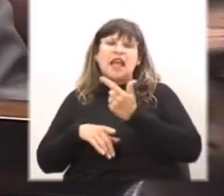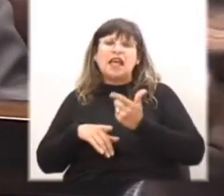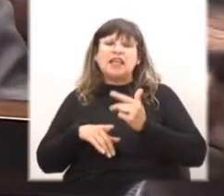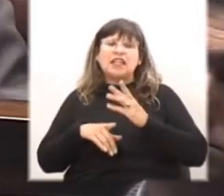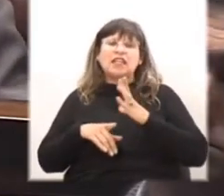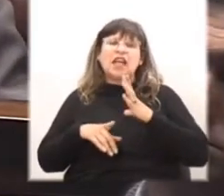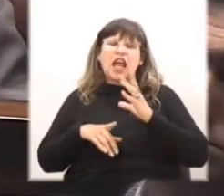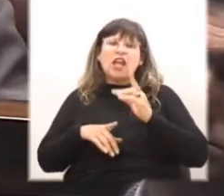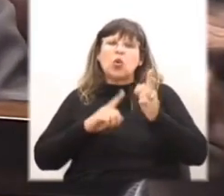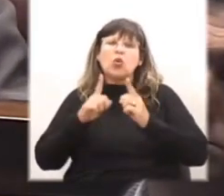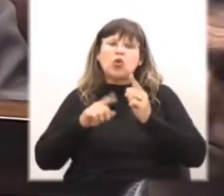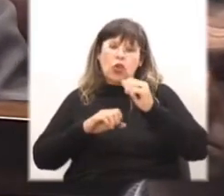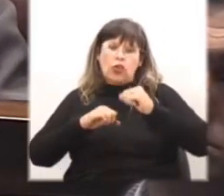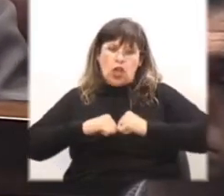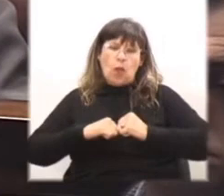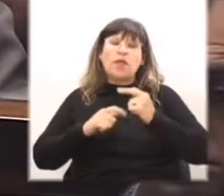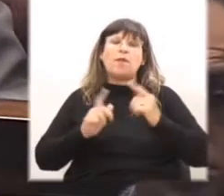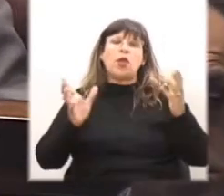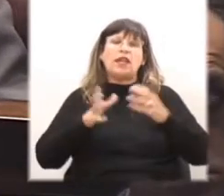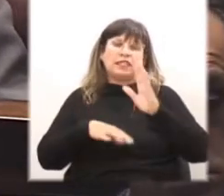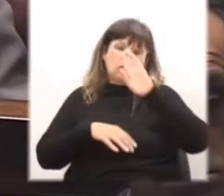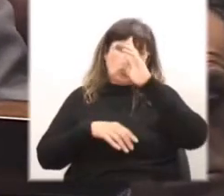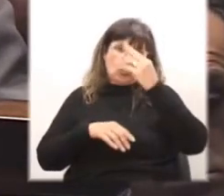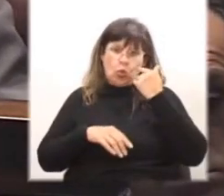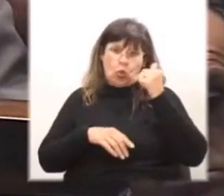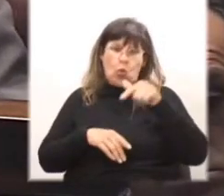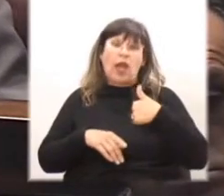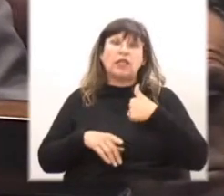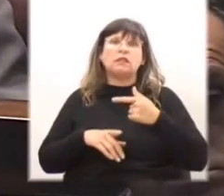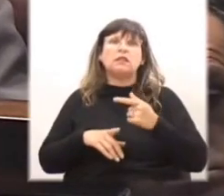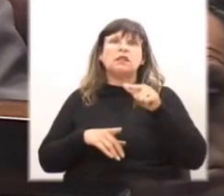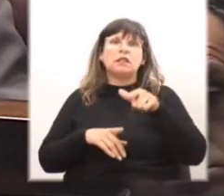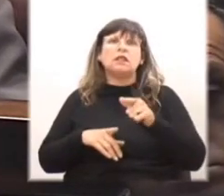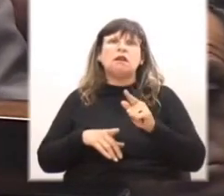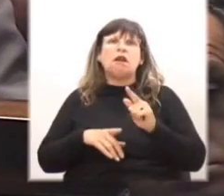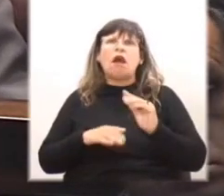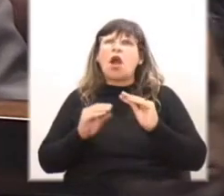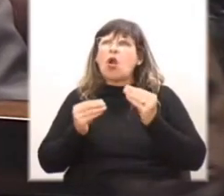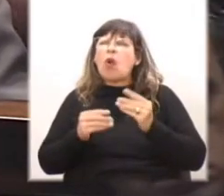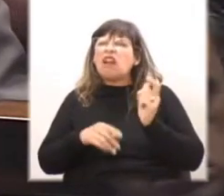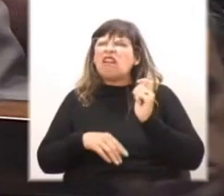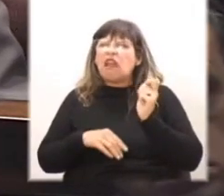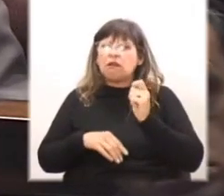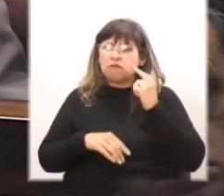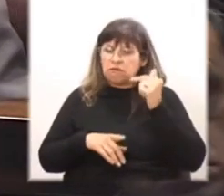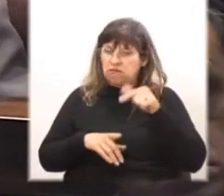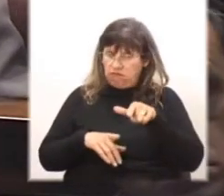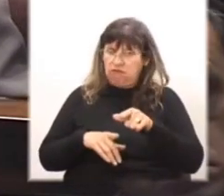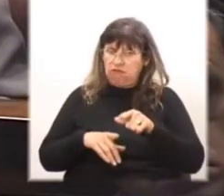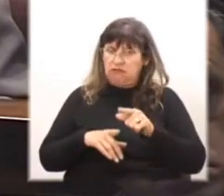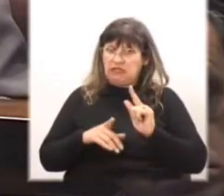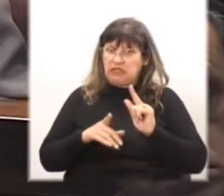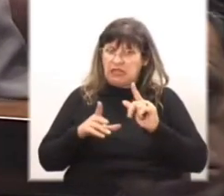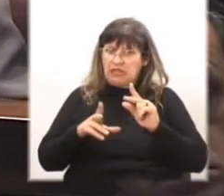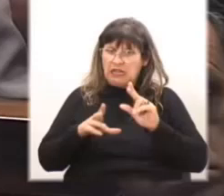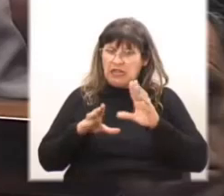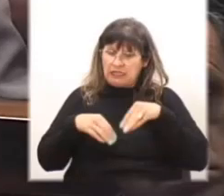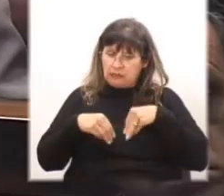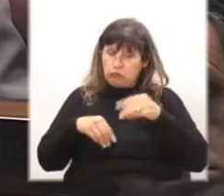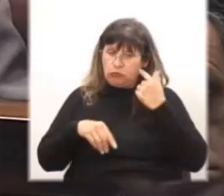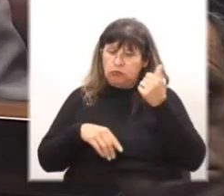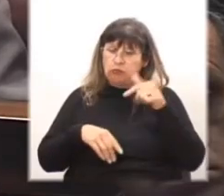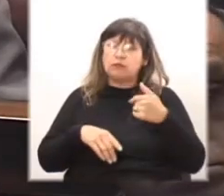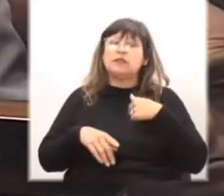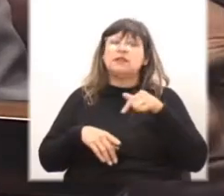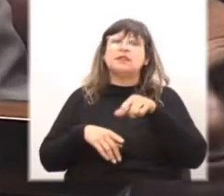de la delegación de Uruguay ante CTM, y en ese caso a cuál o a cuáles. Las